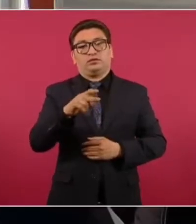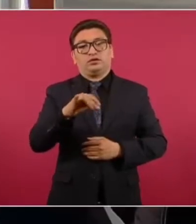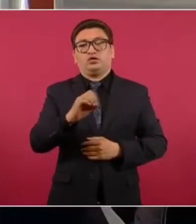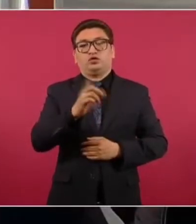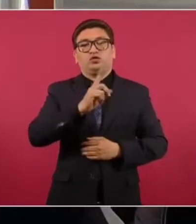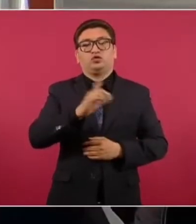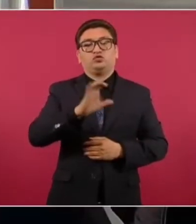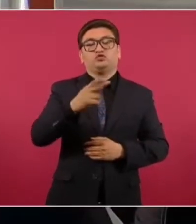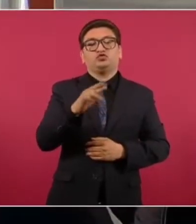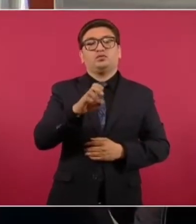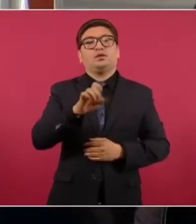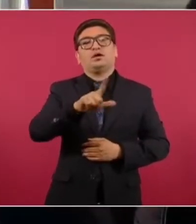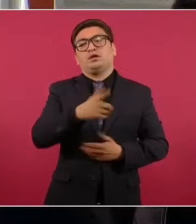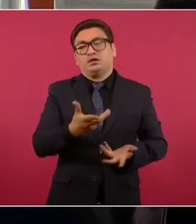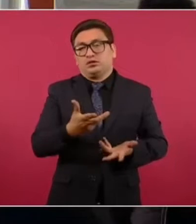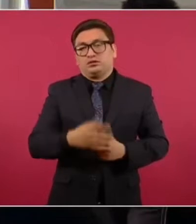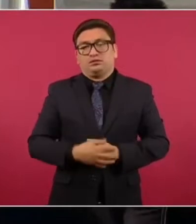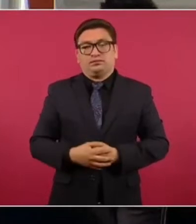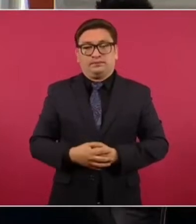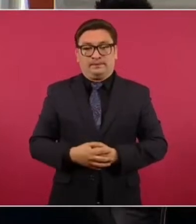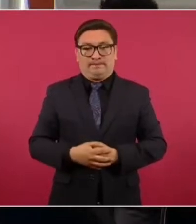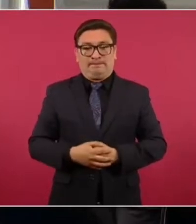no con Chumel,